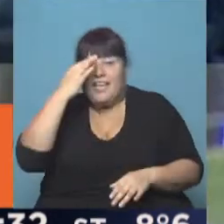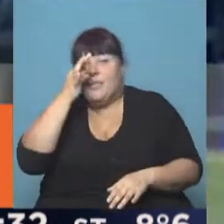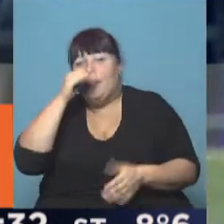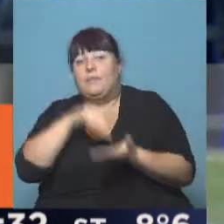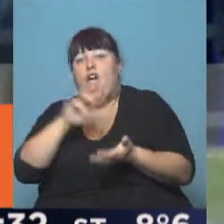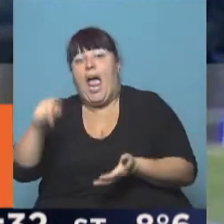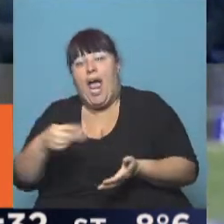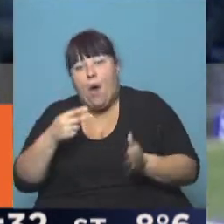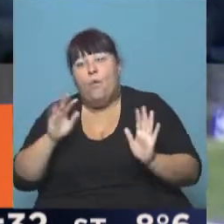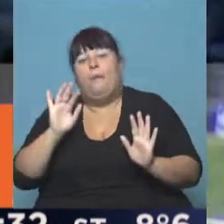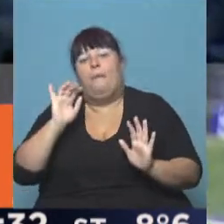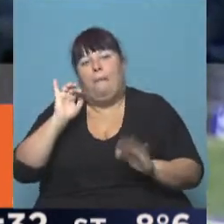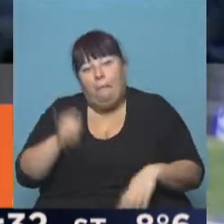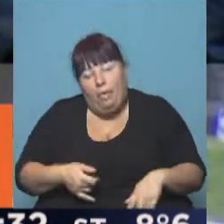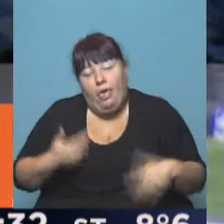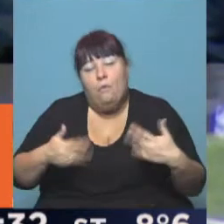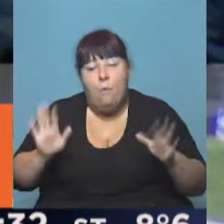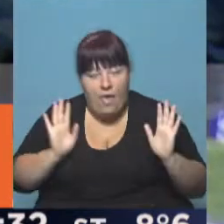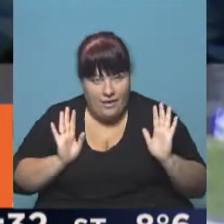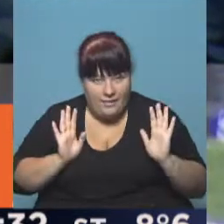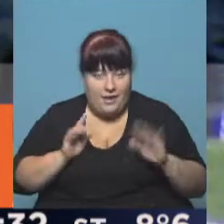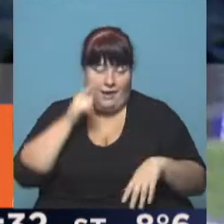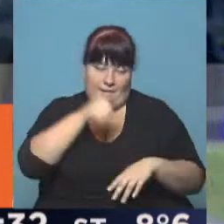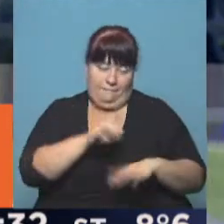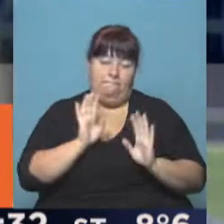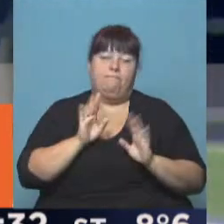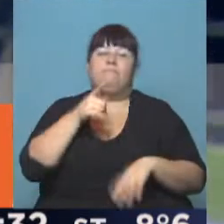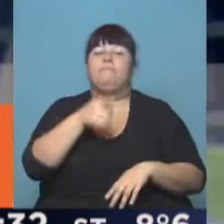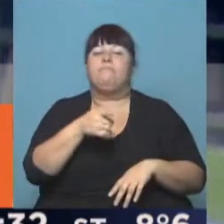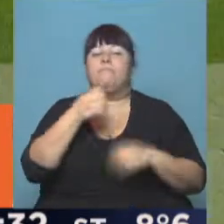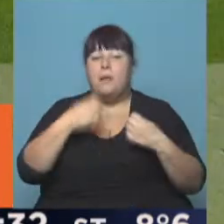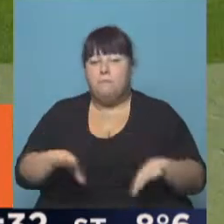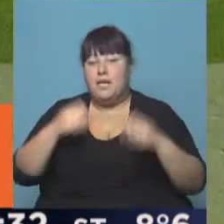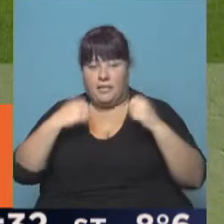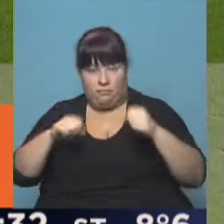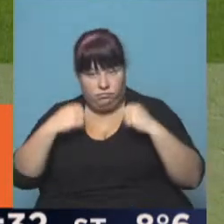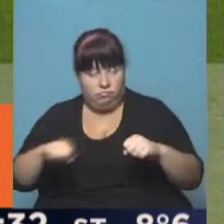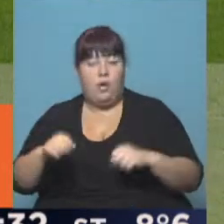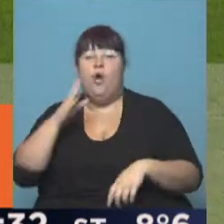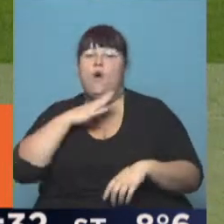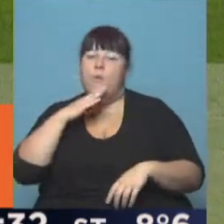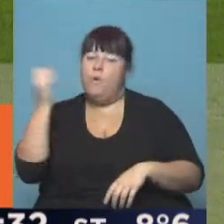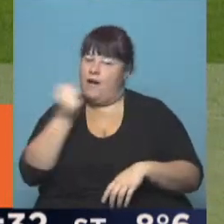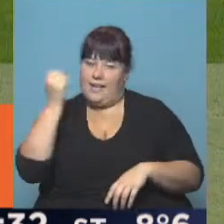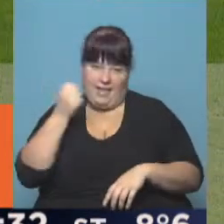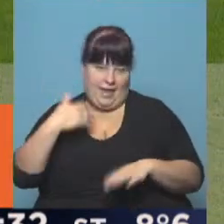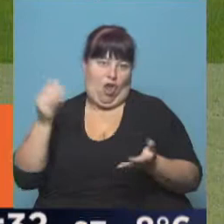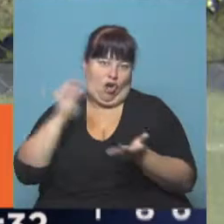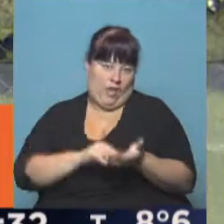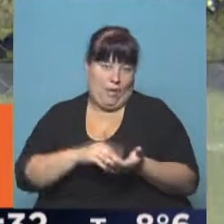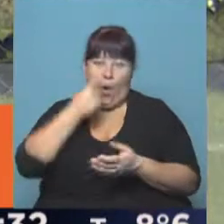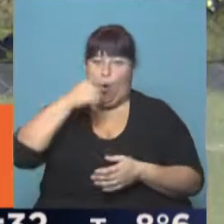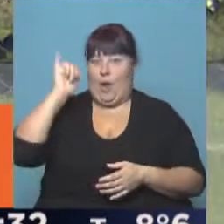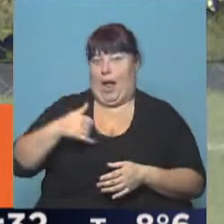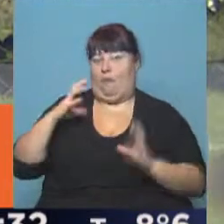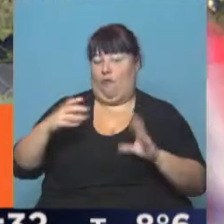millones de euros, haga recapacitar esta decisión inicial. Mientras tanto, comienzan los entrenamientos. Boca, que quiere ser protagonista una vez más, el último